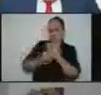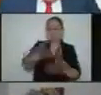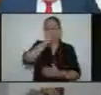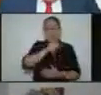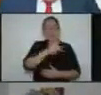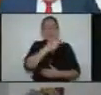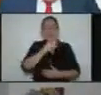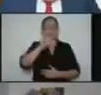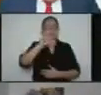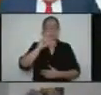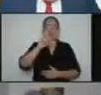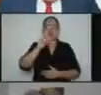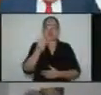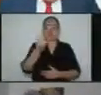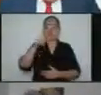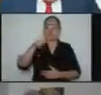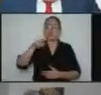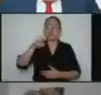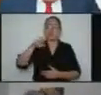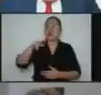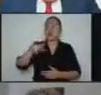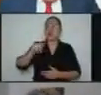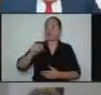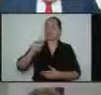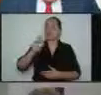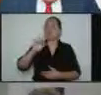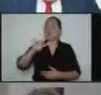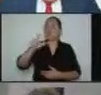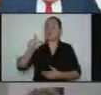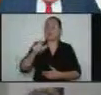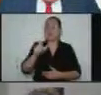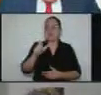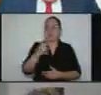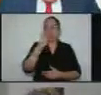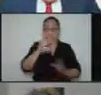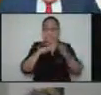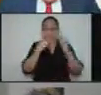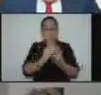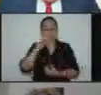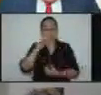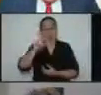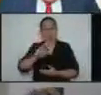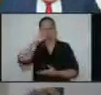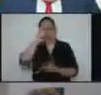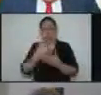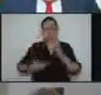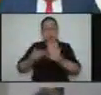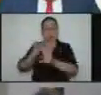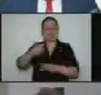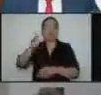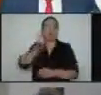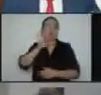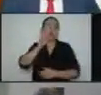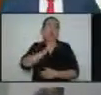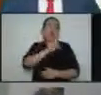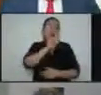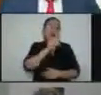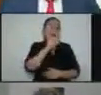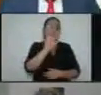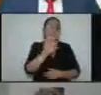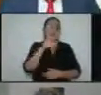Lady Netflix. Se hace una reflexión sobre el uso misógino y sexista del hashtag Lady Netflix en